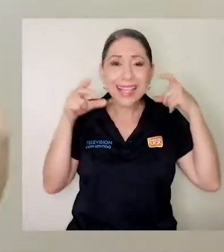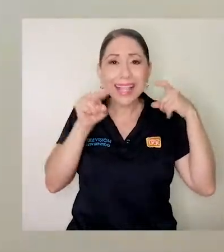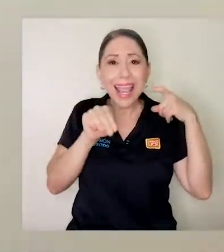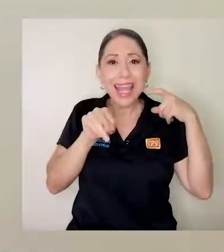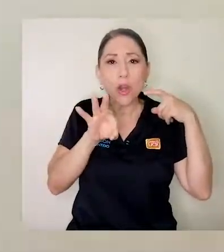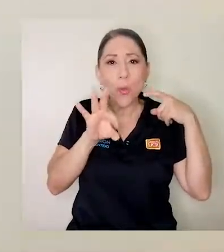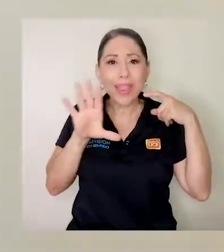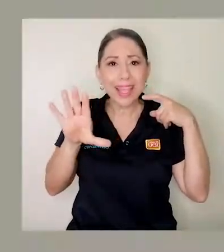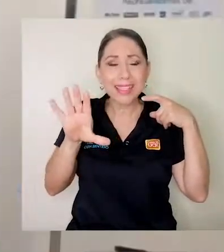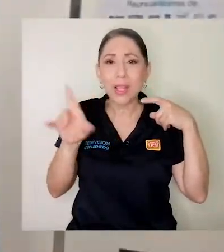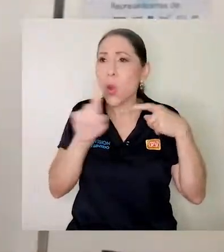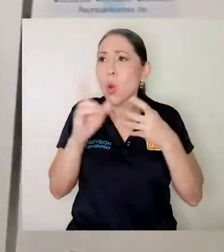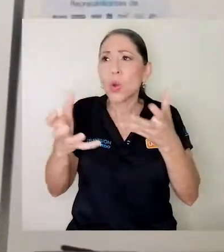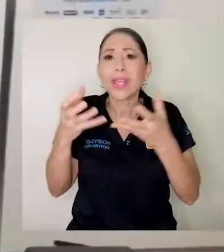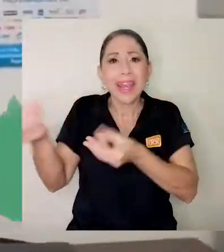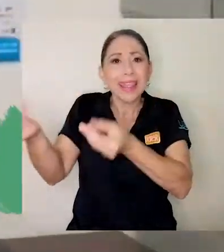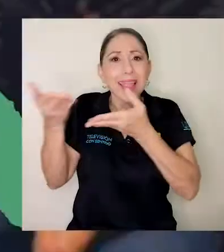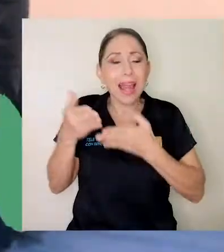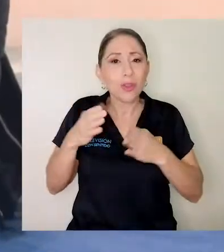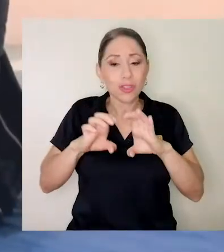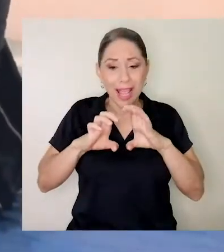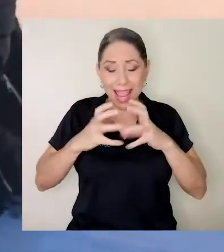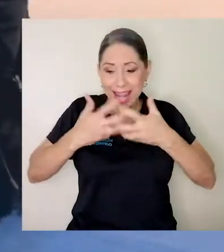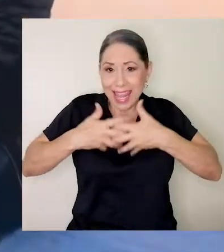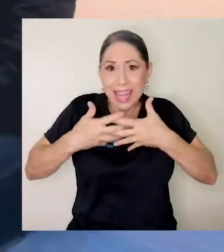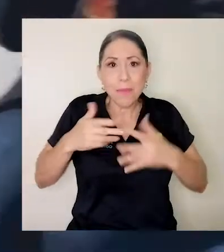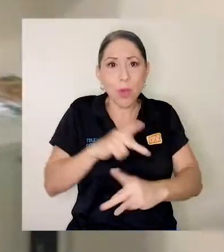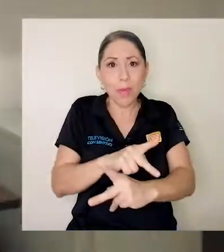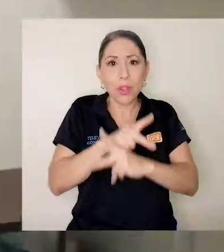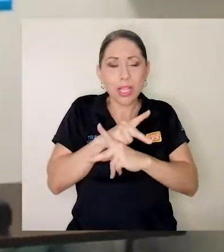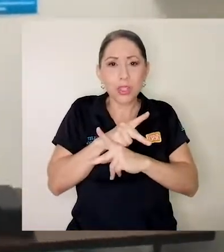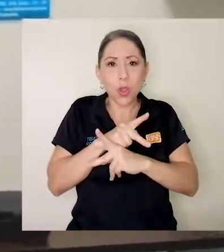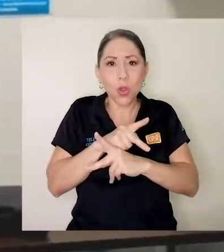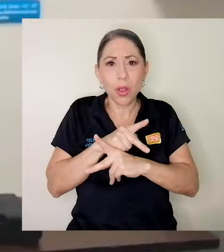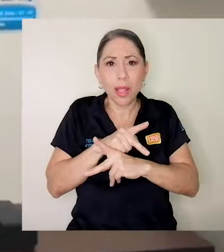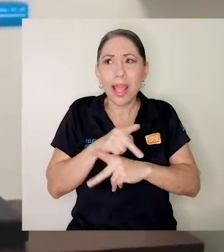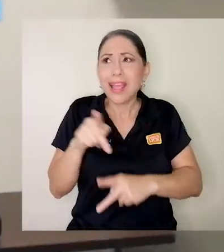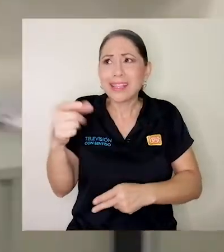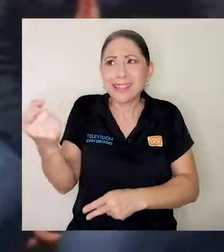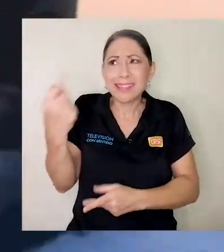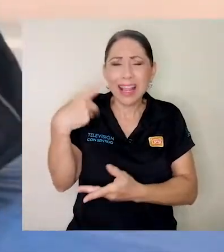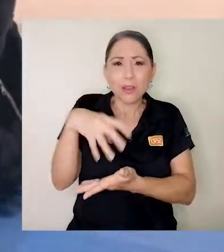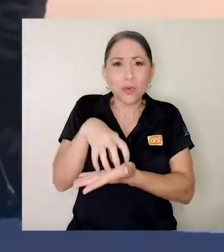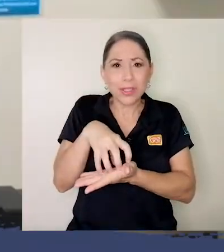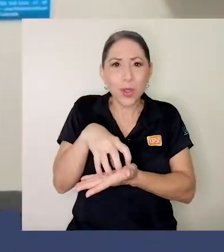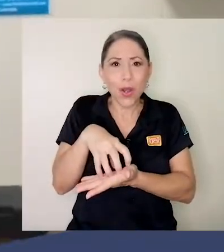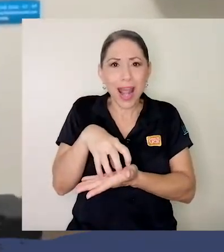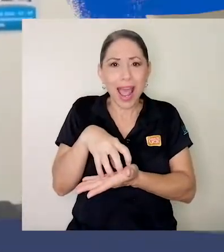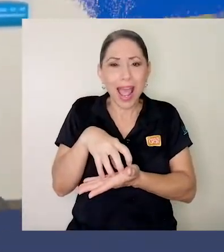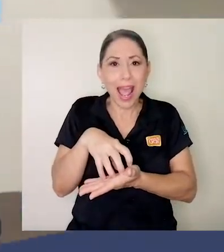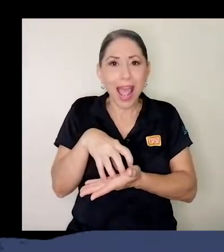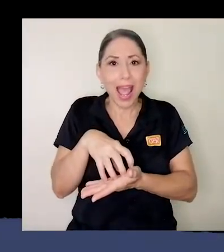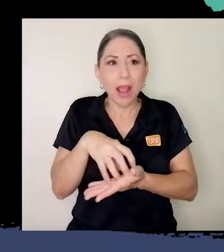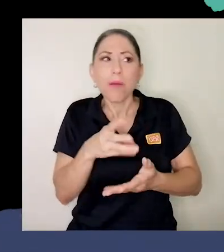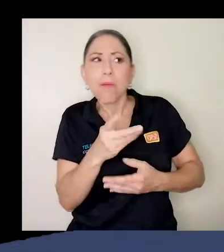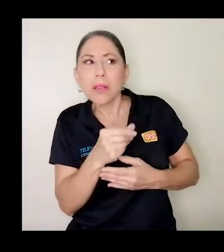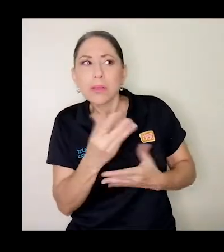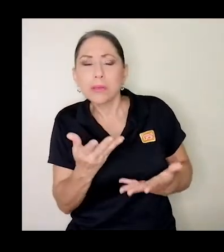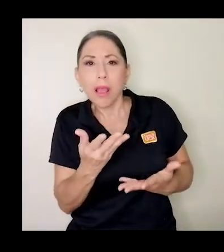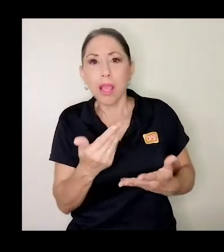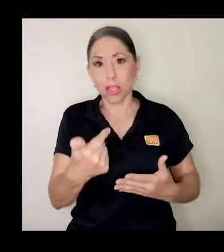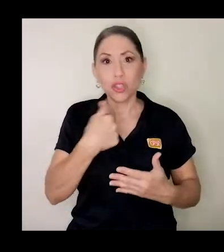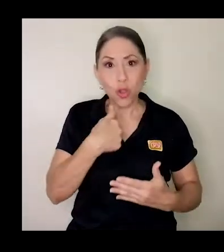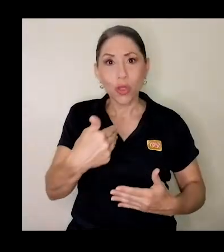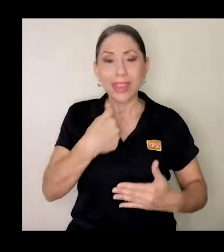N95 o los equipos de protección que ocupamos para atender a los pacientes. Se nos cuestiona el número. Yo tengo un equipo de